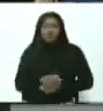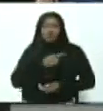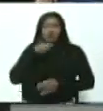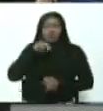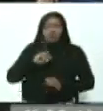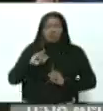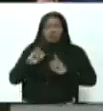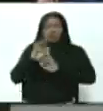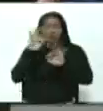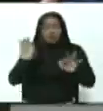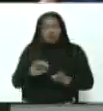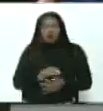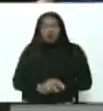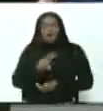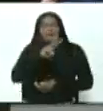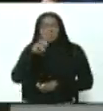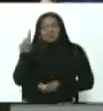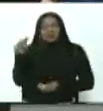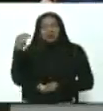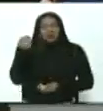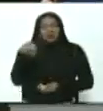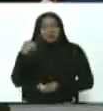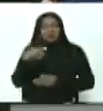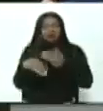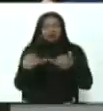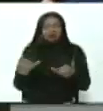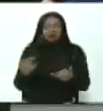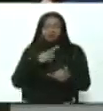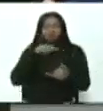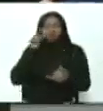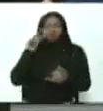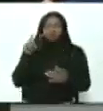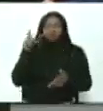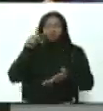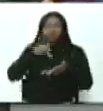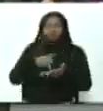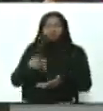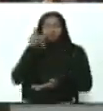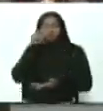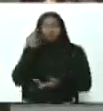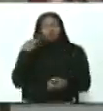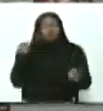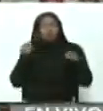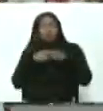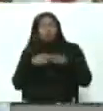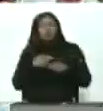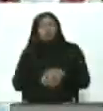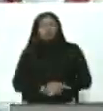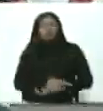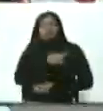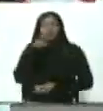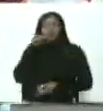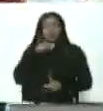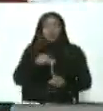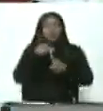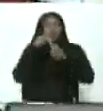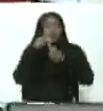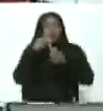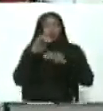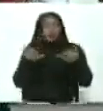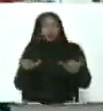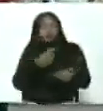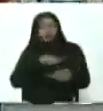ustedes, este 21 de noviembre, aquí vamos a estar los hombres y mujeres que ustedes han elegido